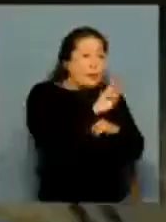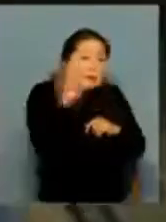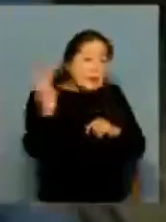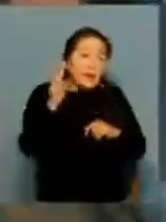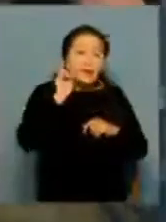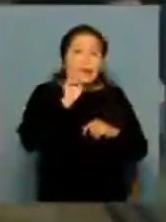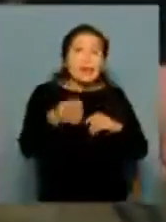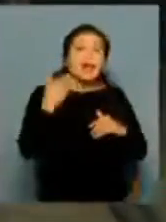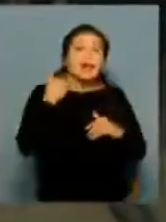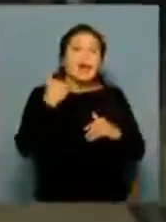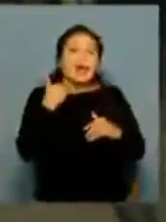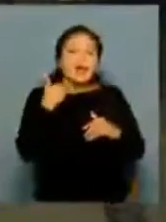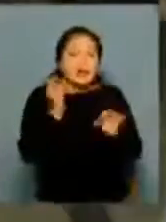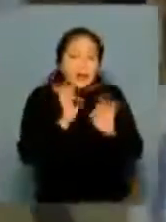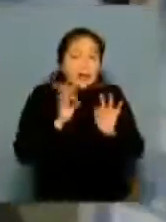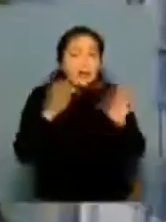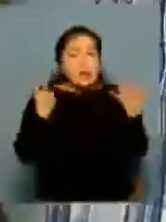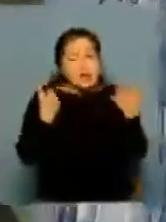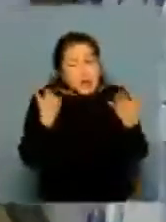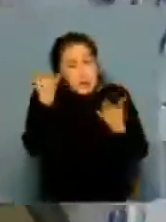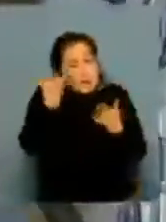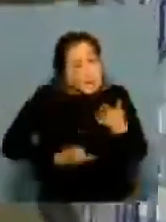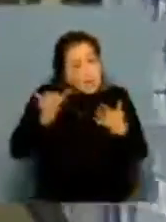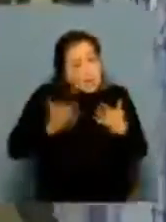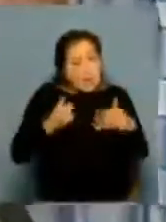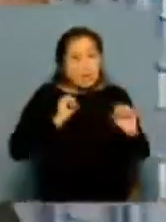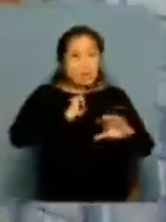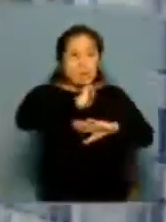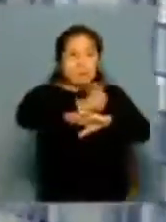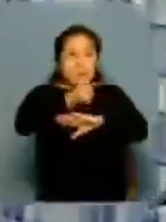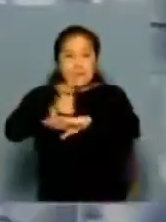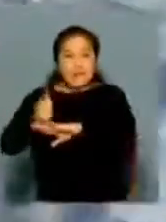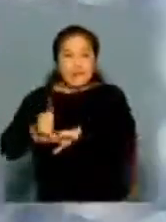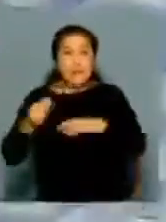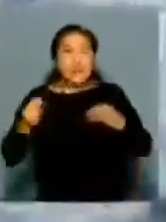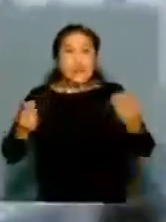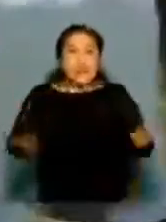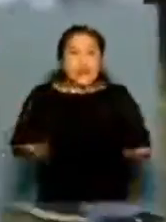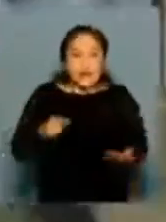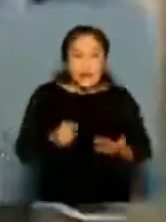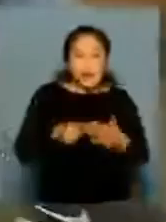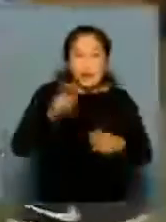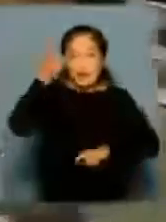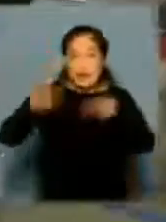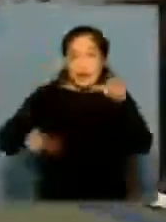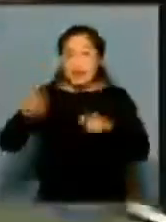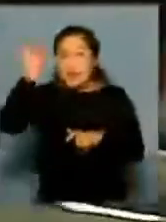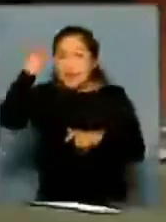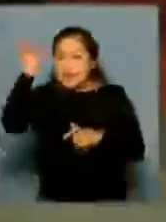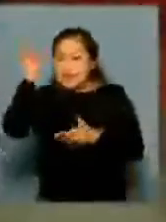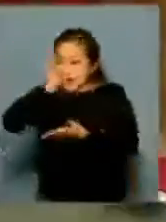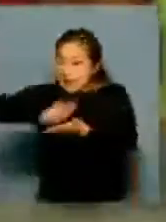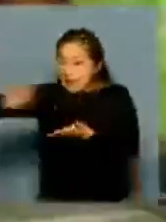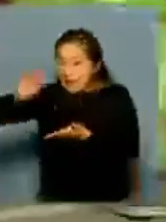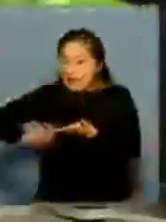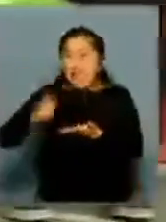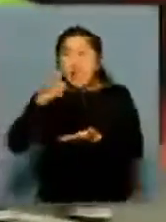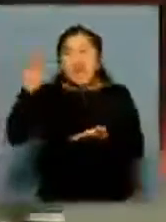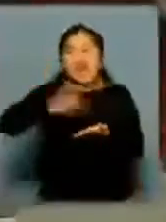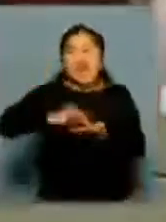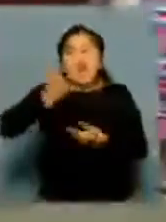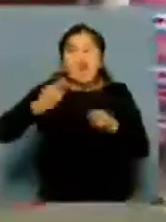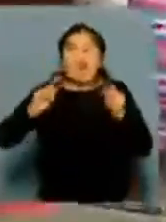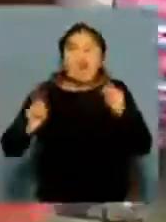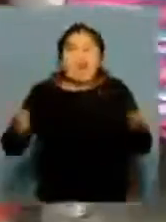stands, hay actividades que van a poder hacerse también con los mismos autores de los libros. ¿Qué otras cosas más van a